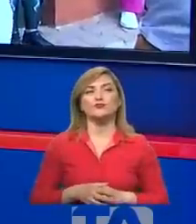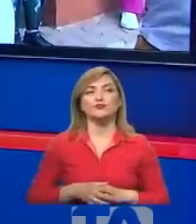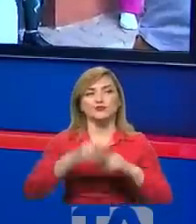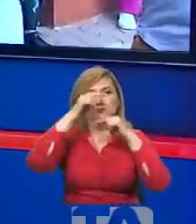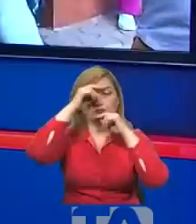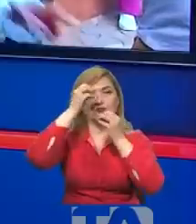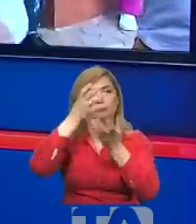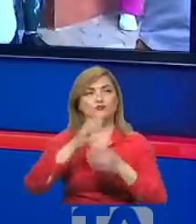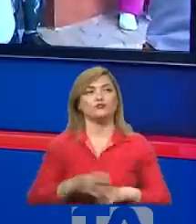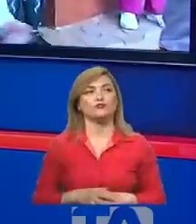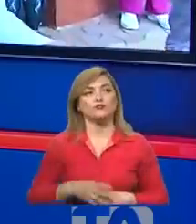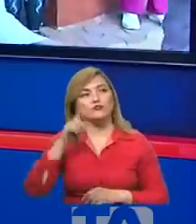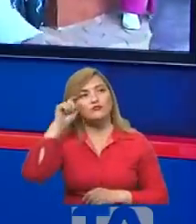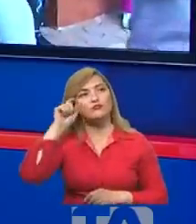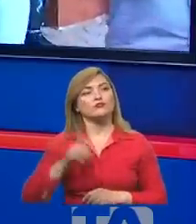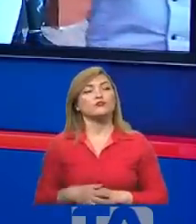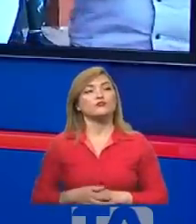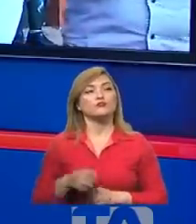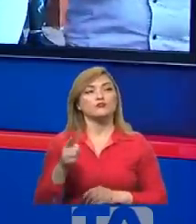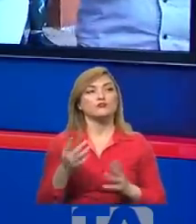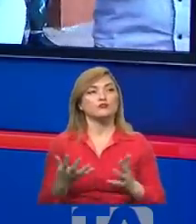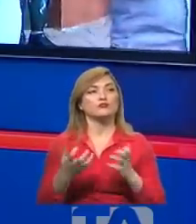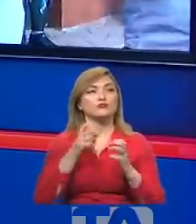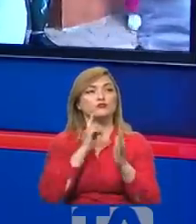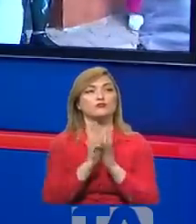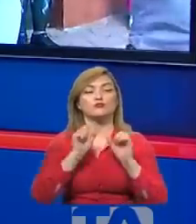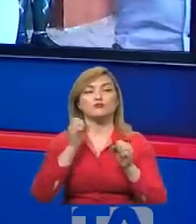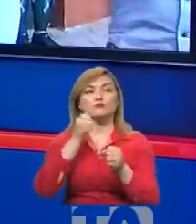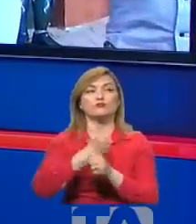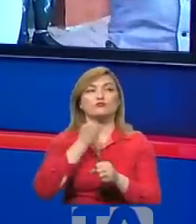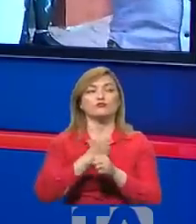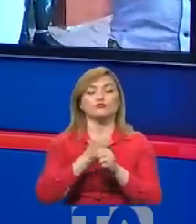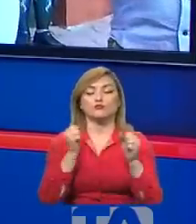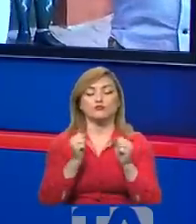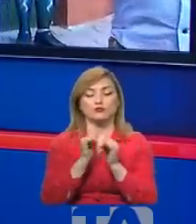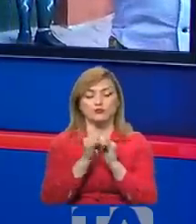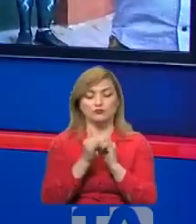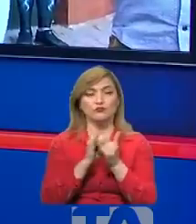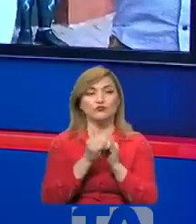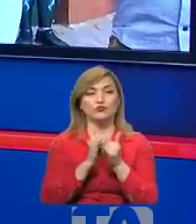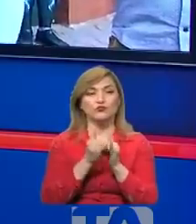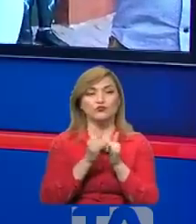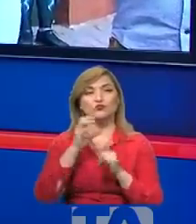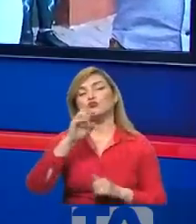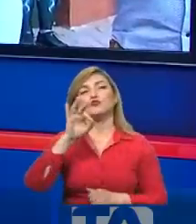más información, pero recuerde que también, si quiere realizar sus denuncias, puede hacerlo a través de nuestra línea de WhatsApp al